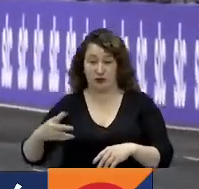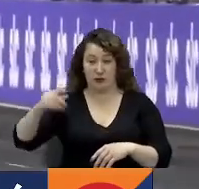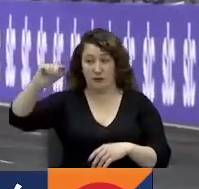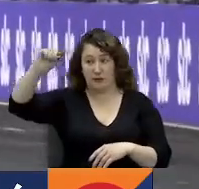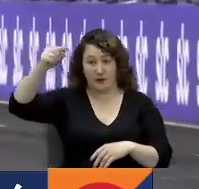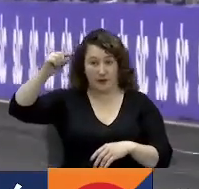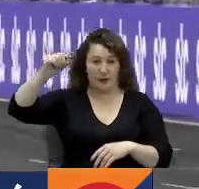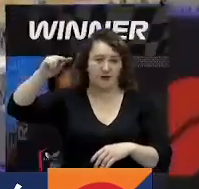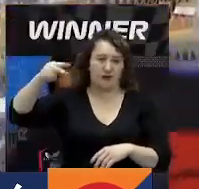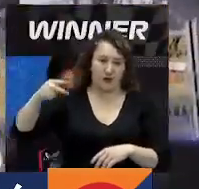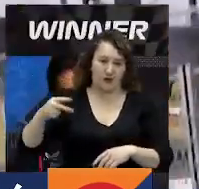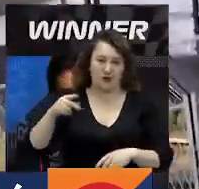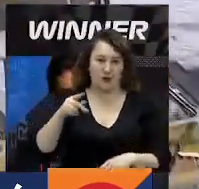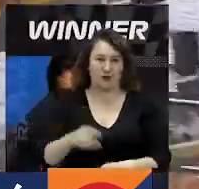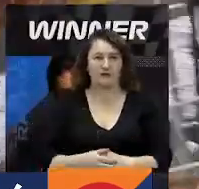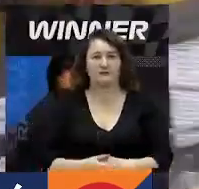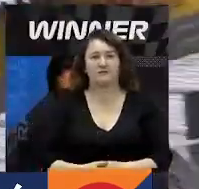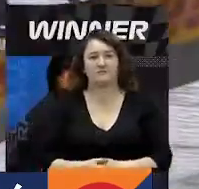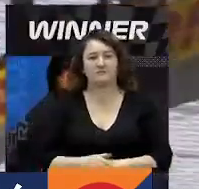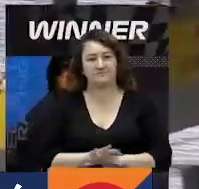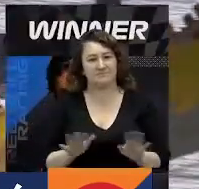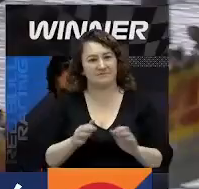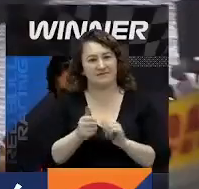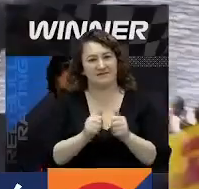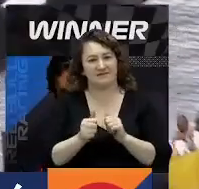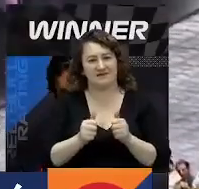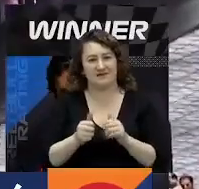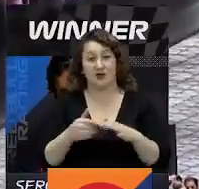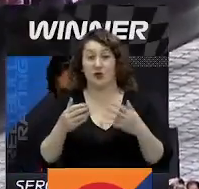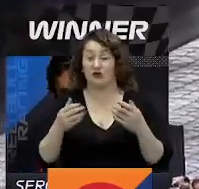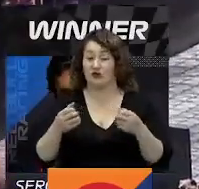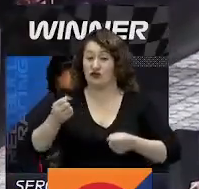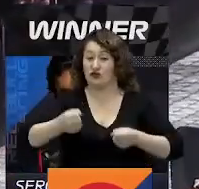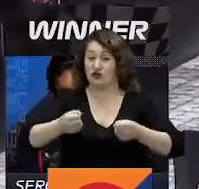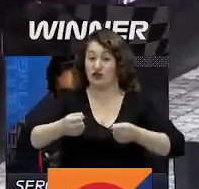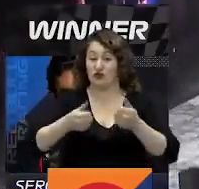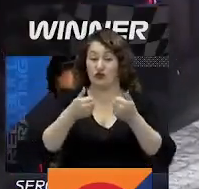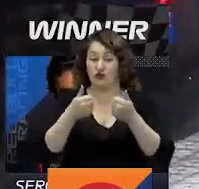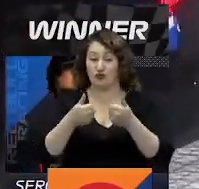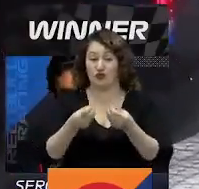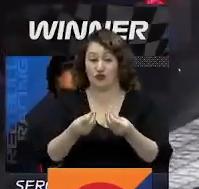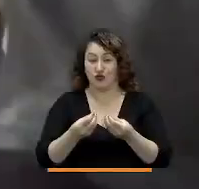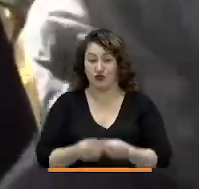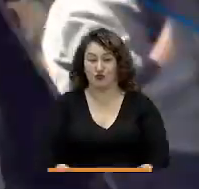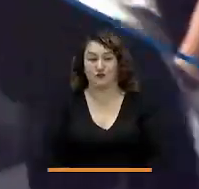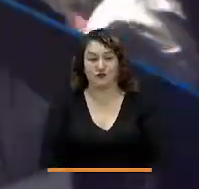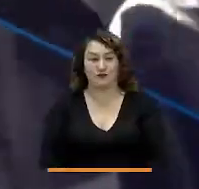tabla de posiciones. Hasta acá los deportes con mucho automovilismo.